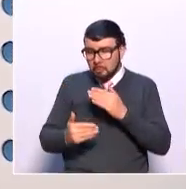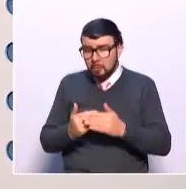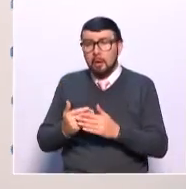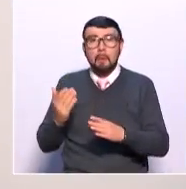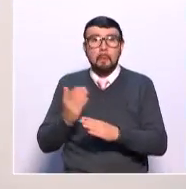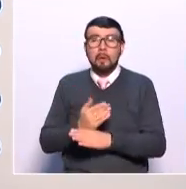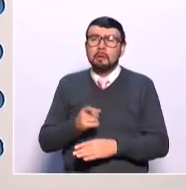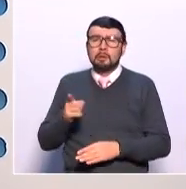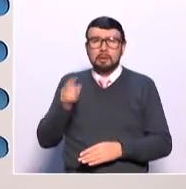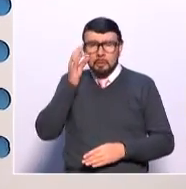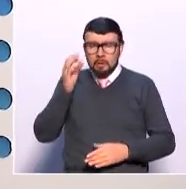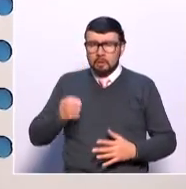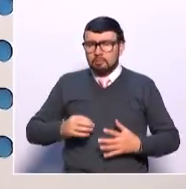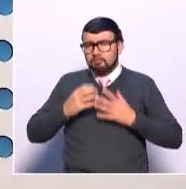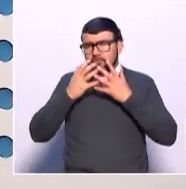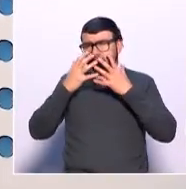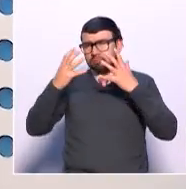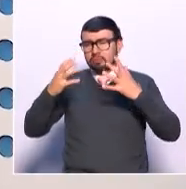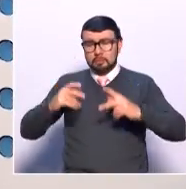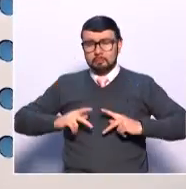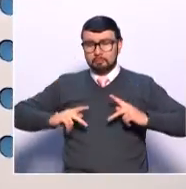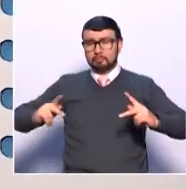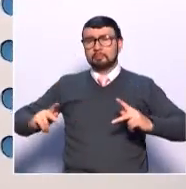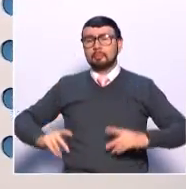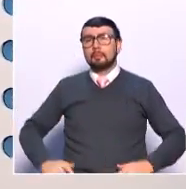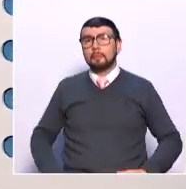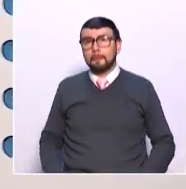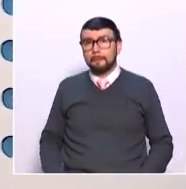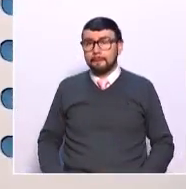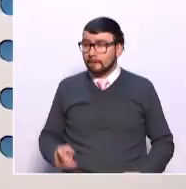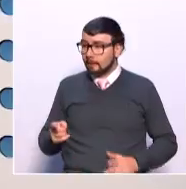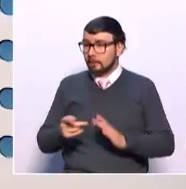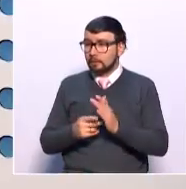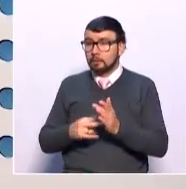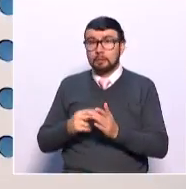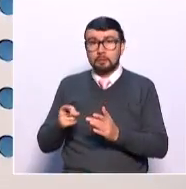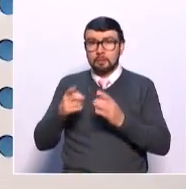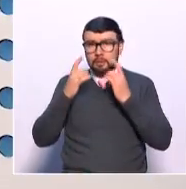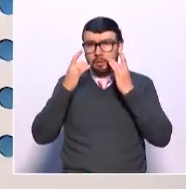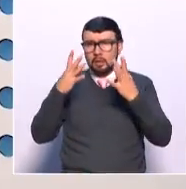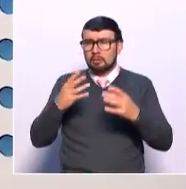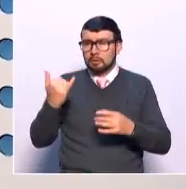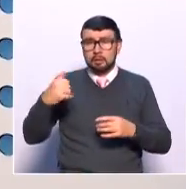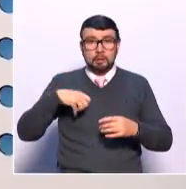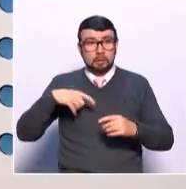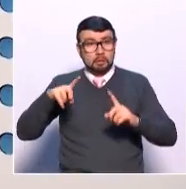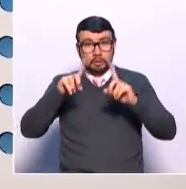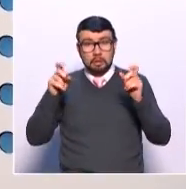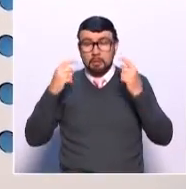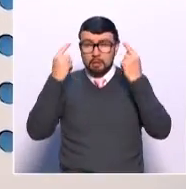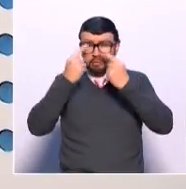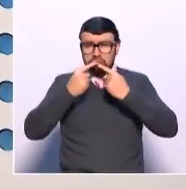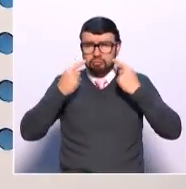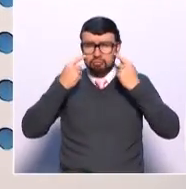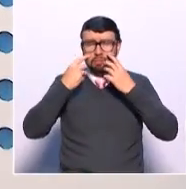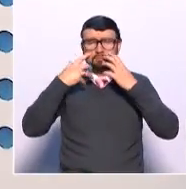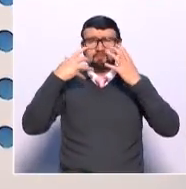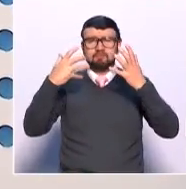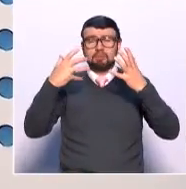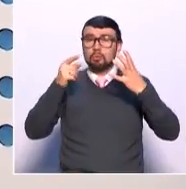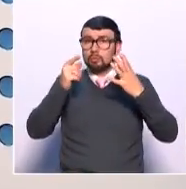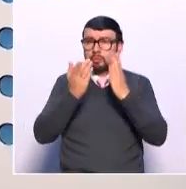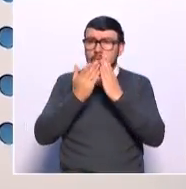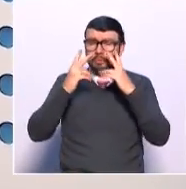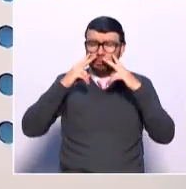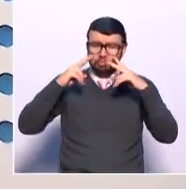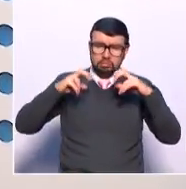inflamatorios pulmonares por eso es tan delicado el tema de la sinusitis ustedes tienen que estudiar muy bien